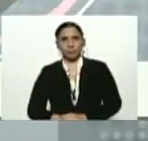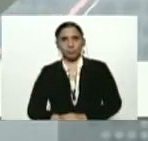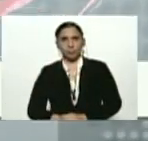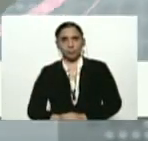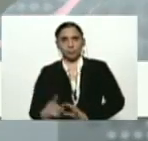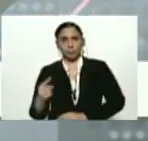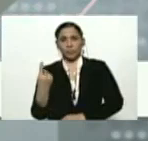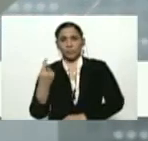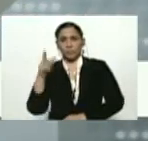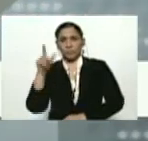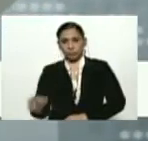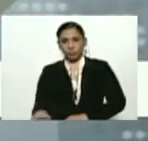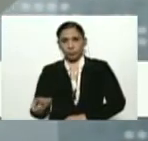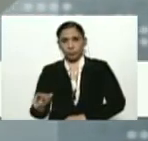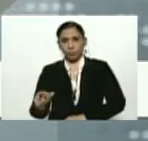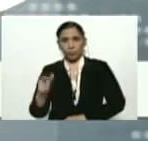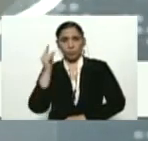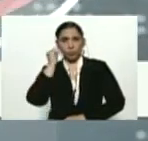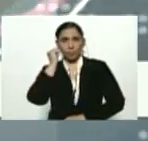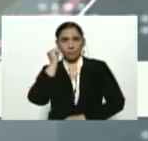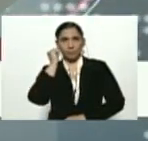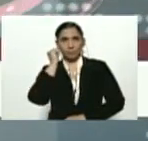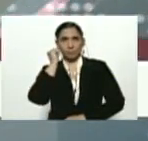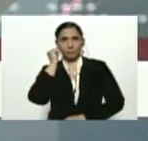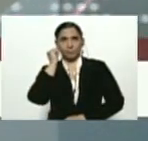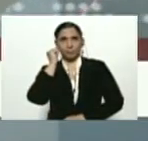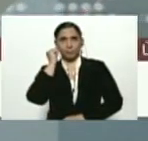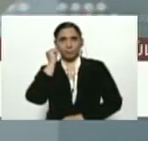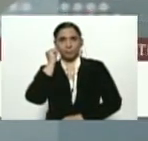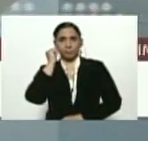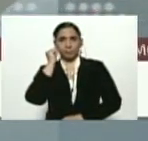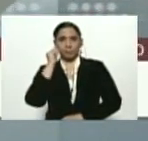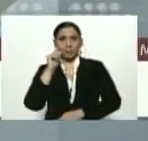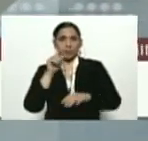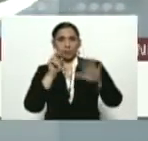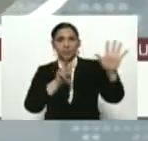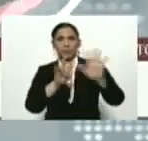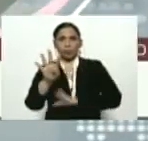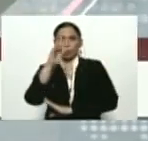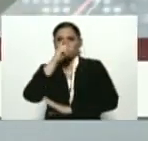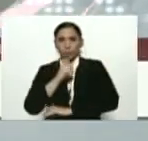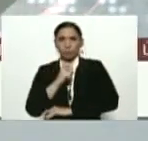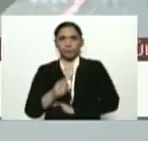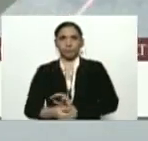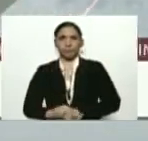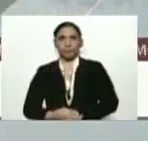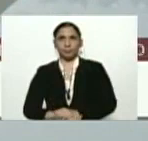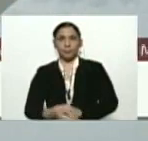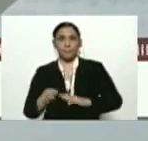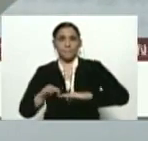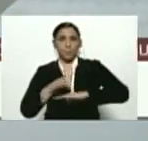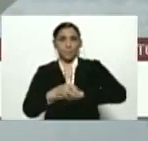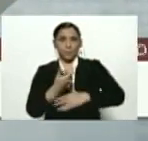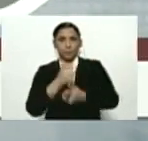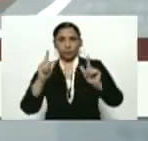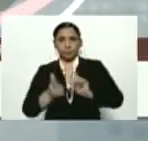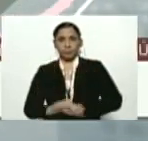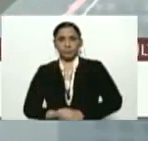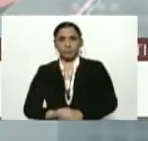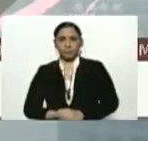El primero de ellos es una mujer de 74 años de edad, municipio